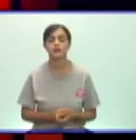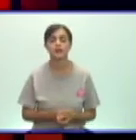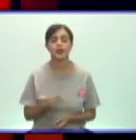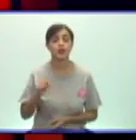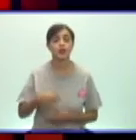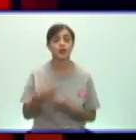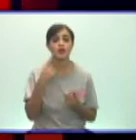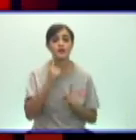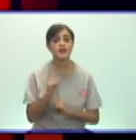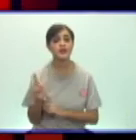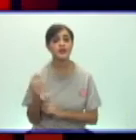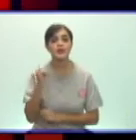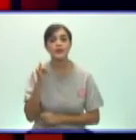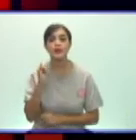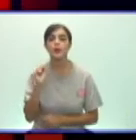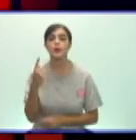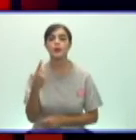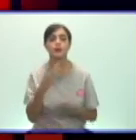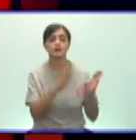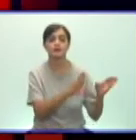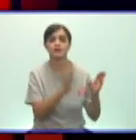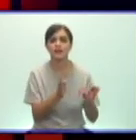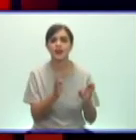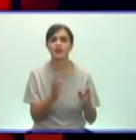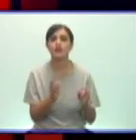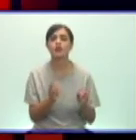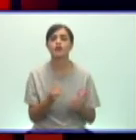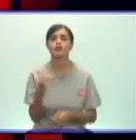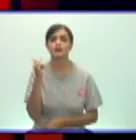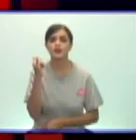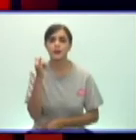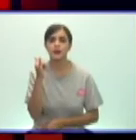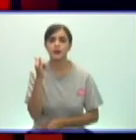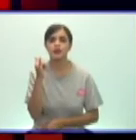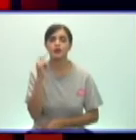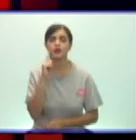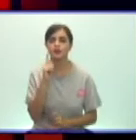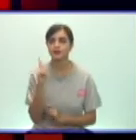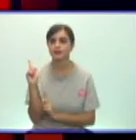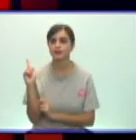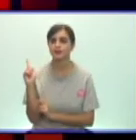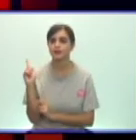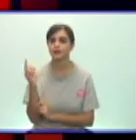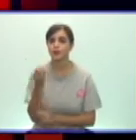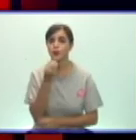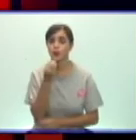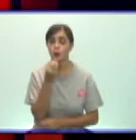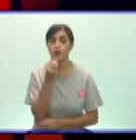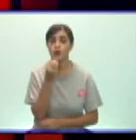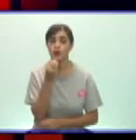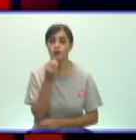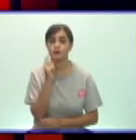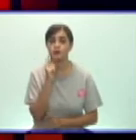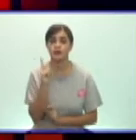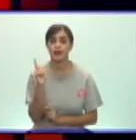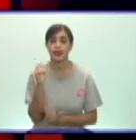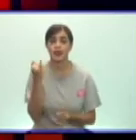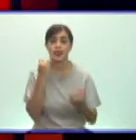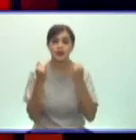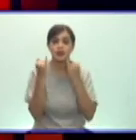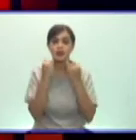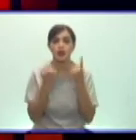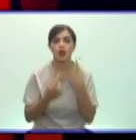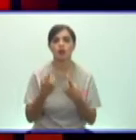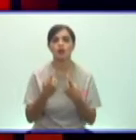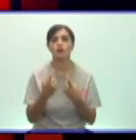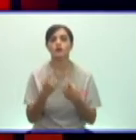dejo con estos primeros fragmentos de la película El diario de Ana Frank, para que ustedes puedan allí ir también identificando algunas